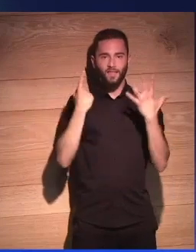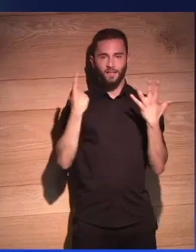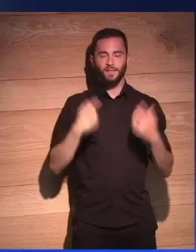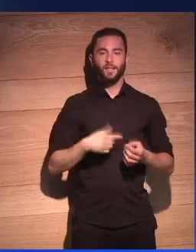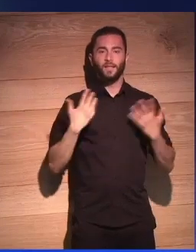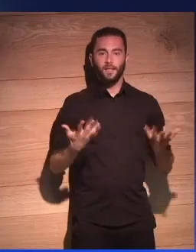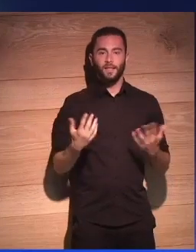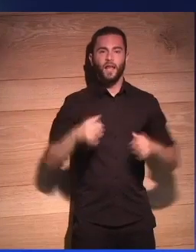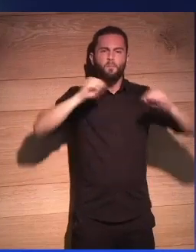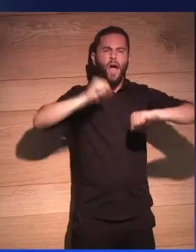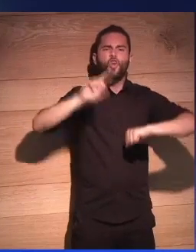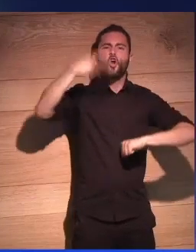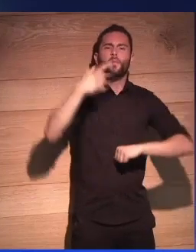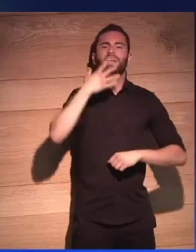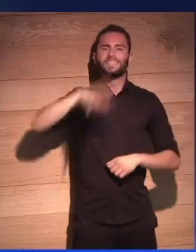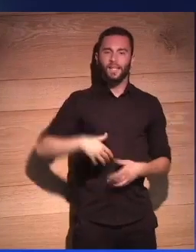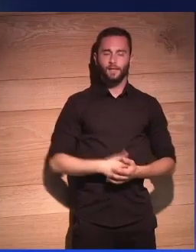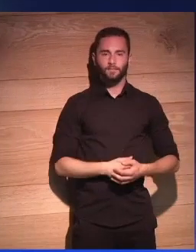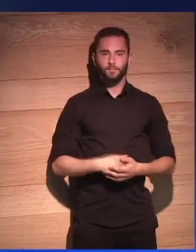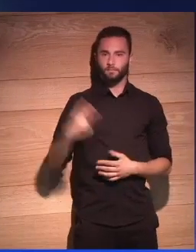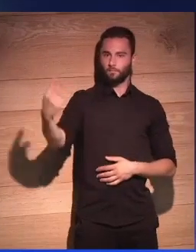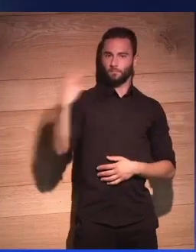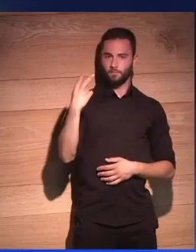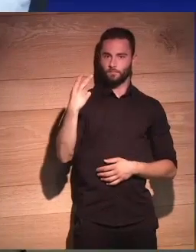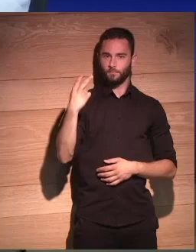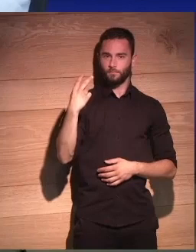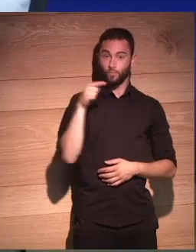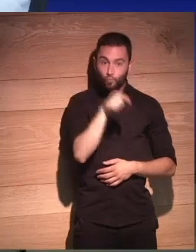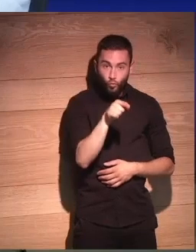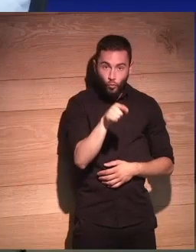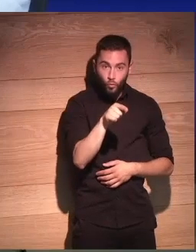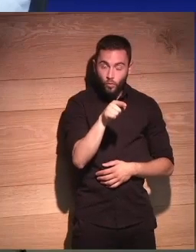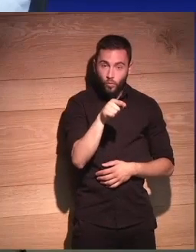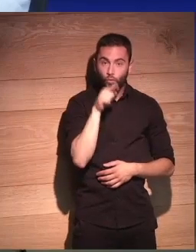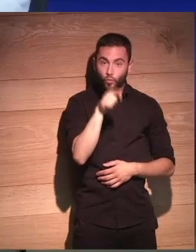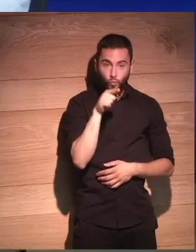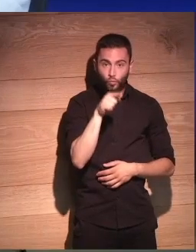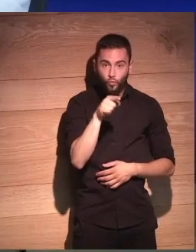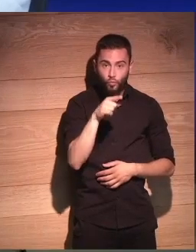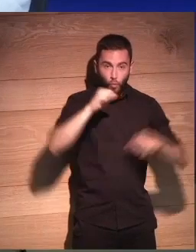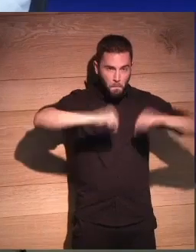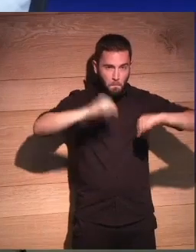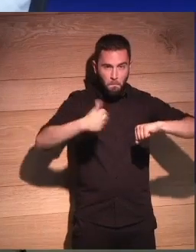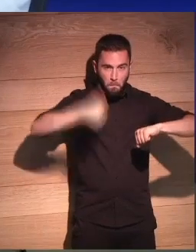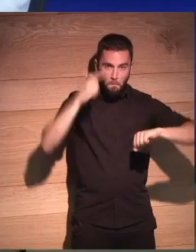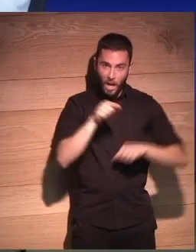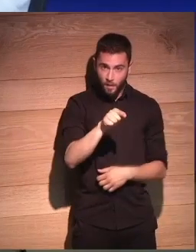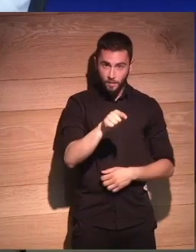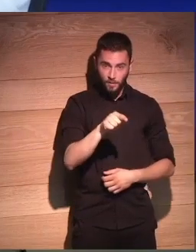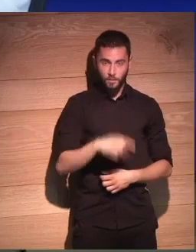es el más mayor? Y miraba y me apunté y me dice, eres tú. Tú eres el más viejo, ¿no? El más